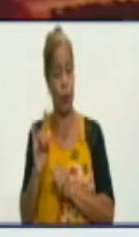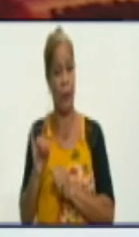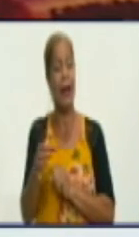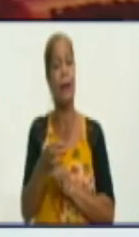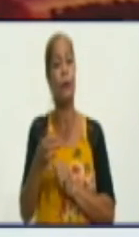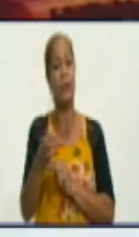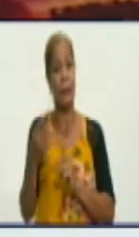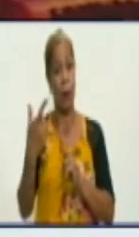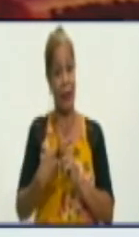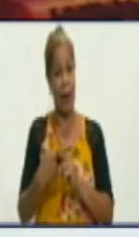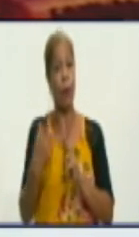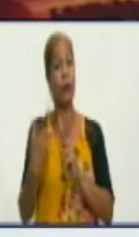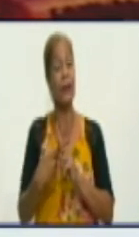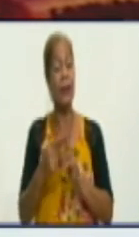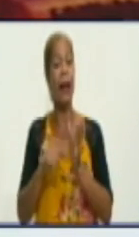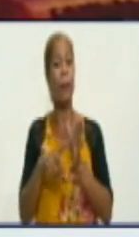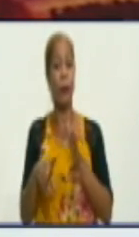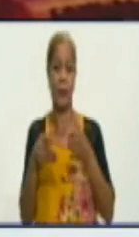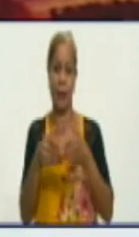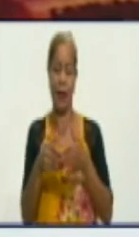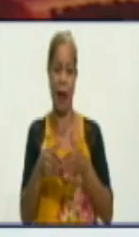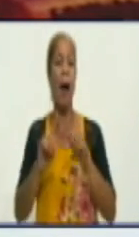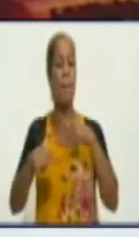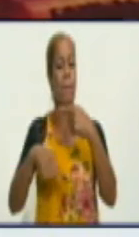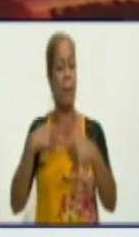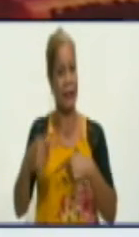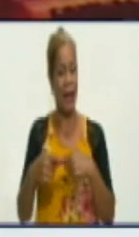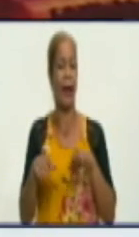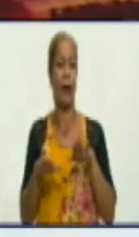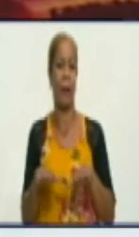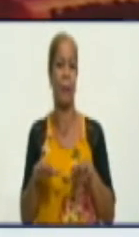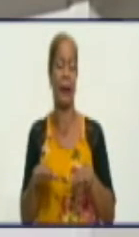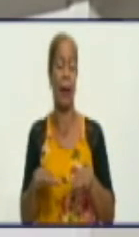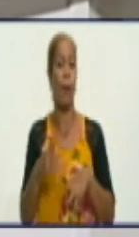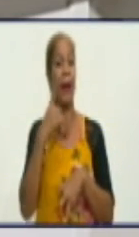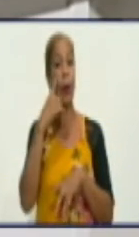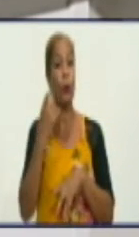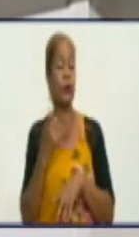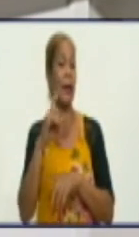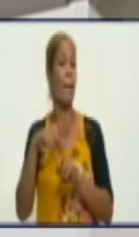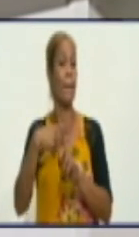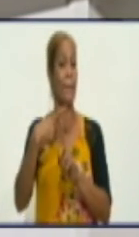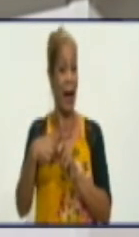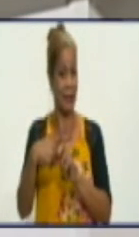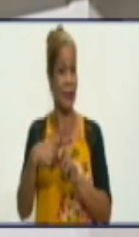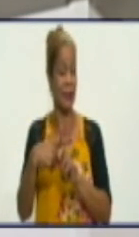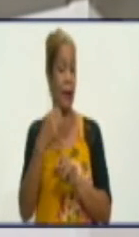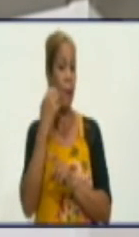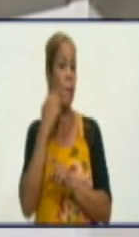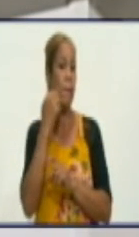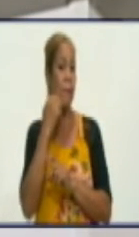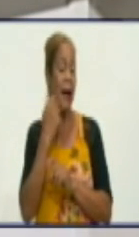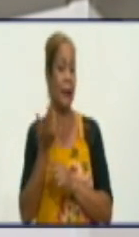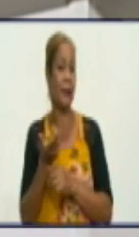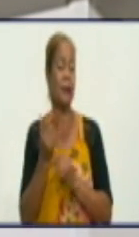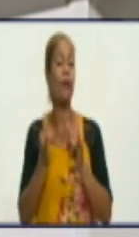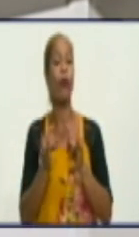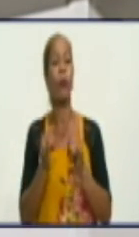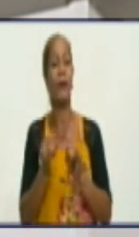doctora? La estaremos esperando mañana para conocer más sobre las estadísticas que tiene que ofrecer Granma en relación a